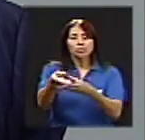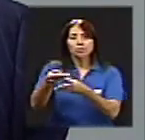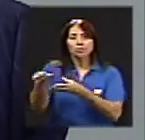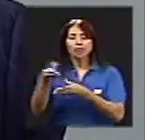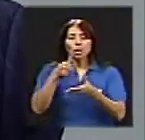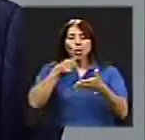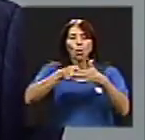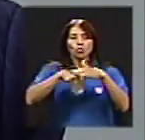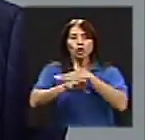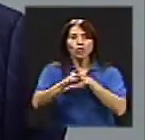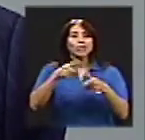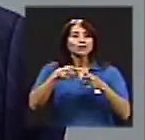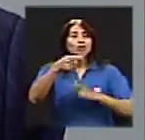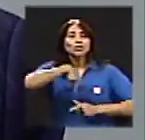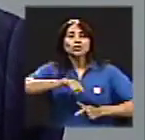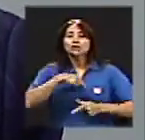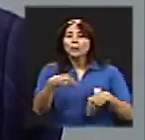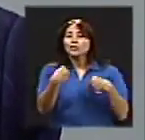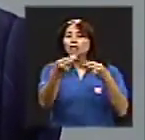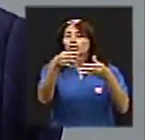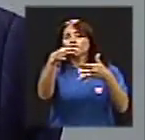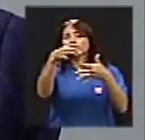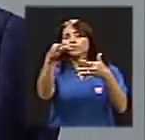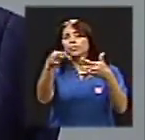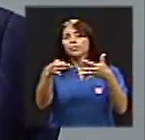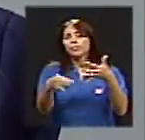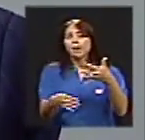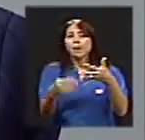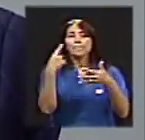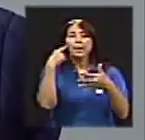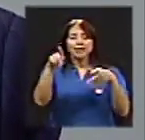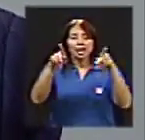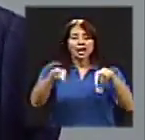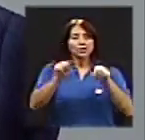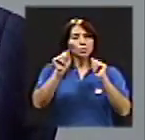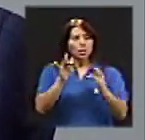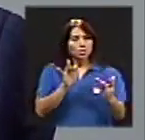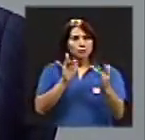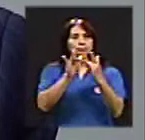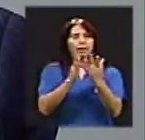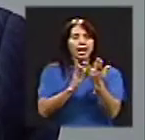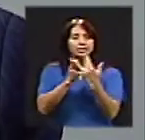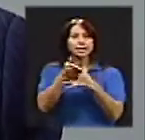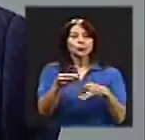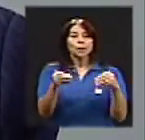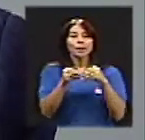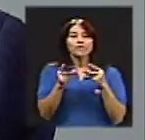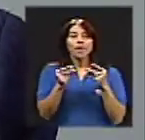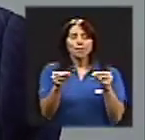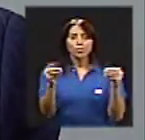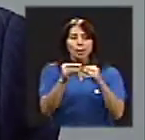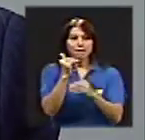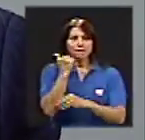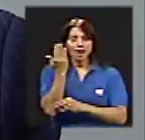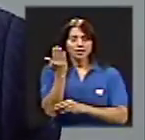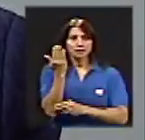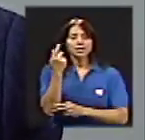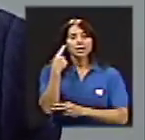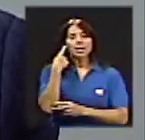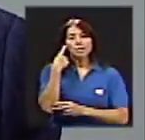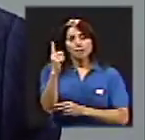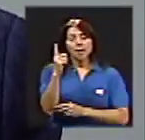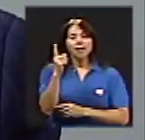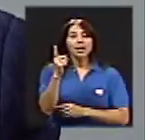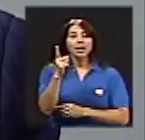dando todas las facilidades para que la gente tenga el acceso más rápido y más fácil para